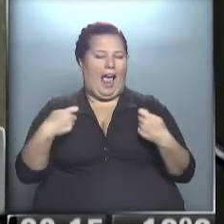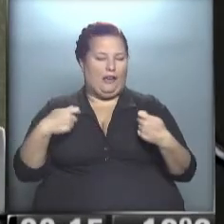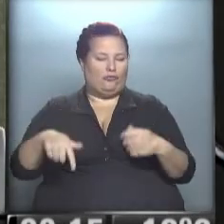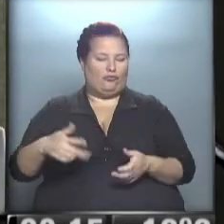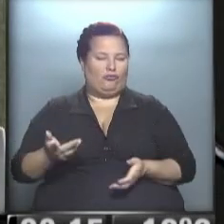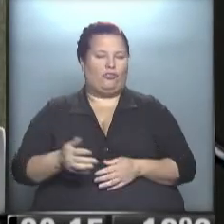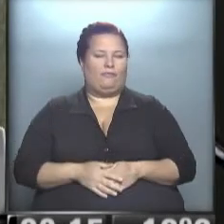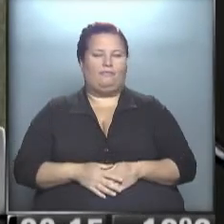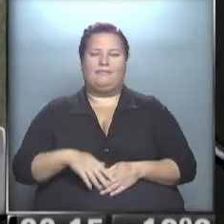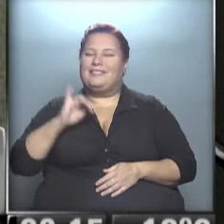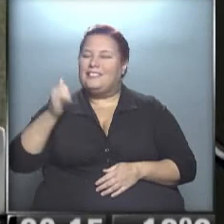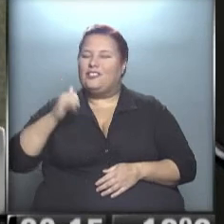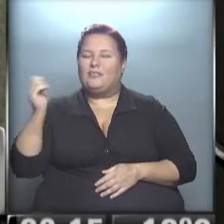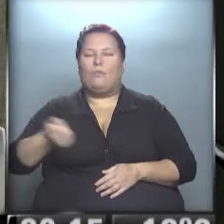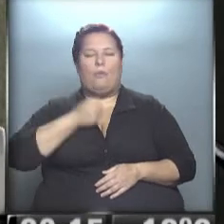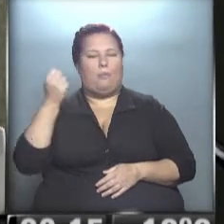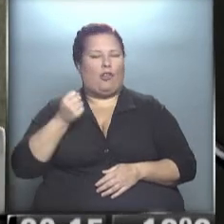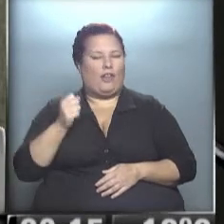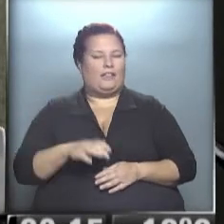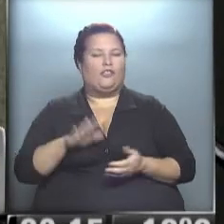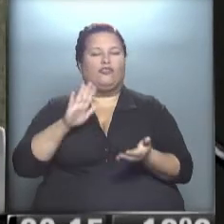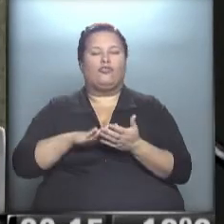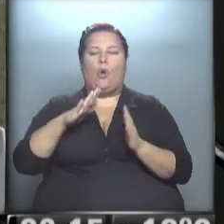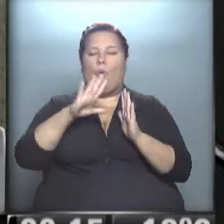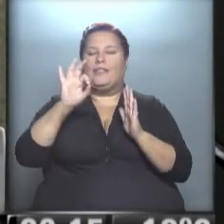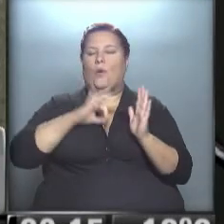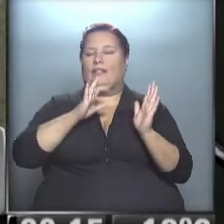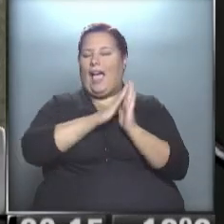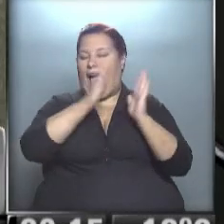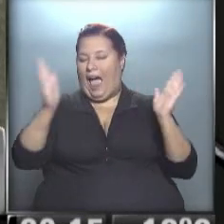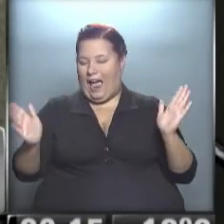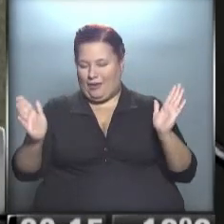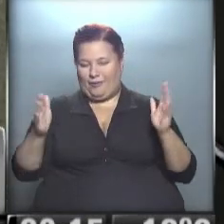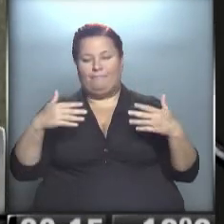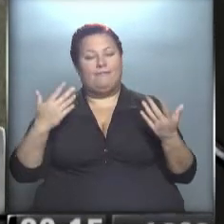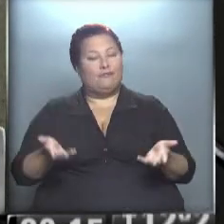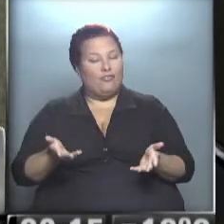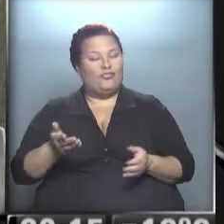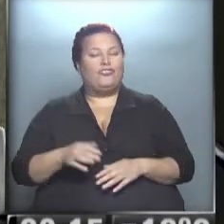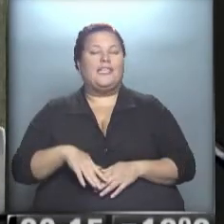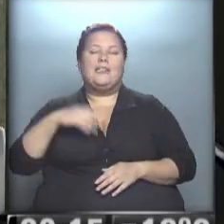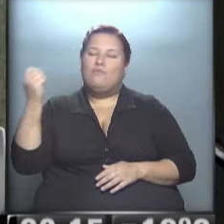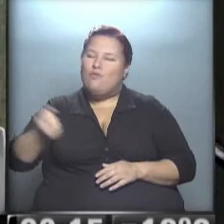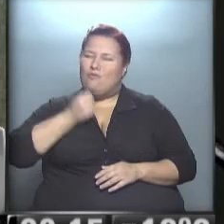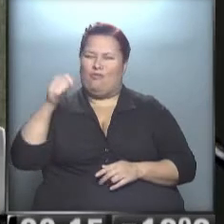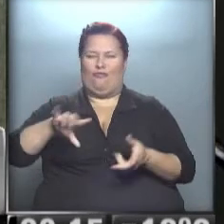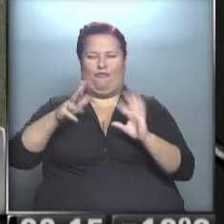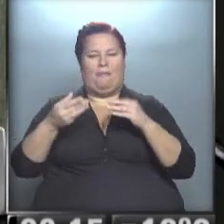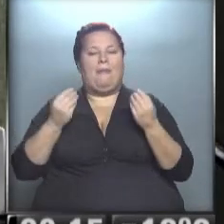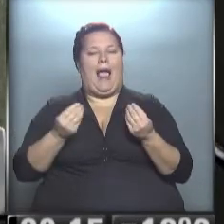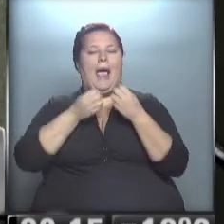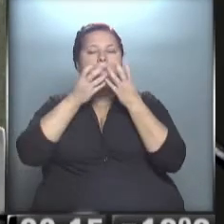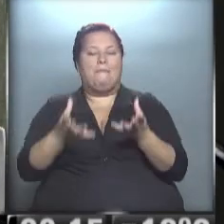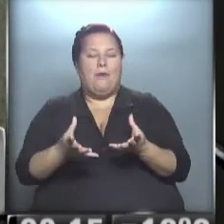y excluyentes diría de los últimos 50 años por lo tanto es muy trascendente este hecho para mejorar